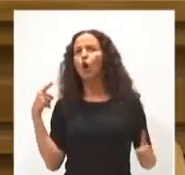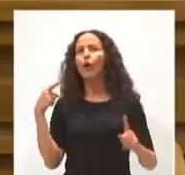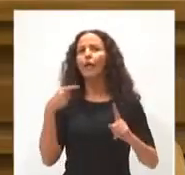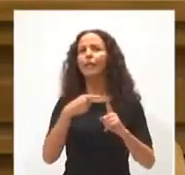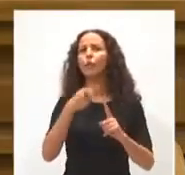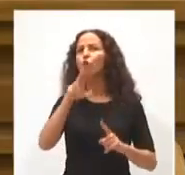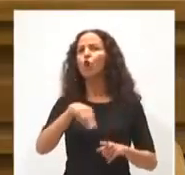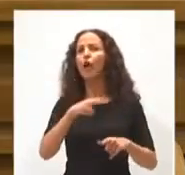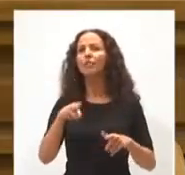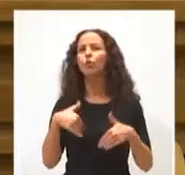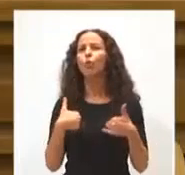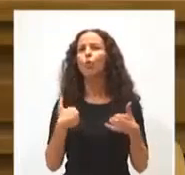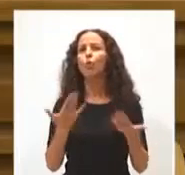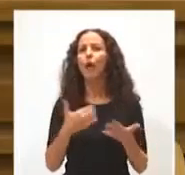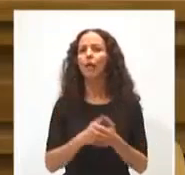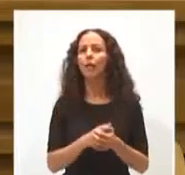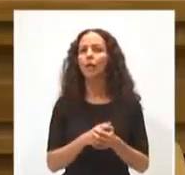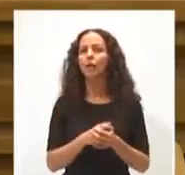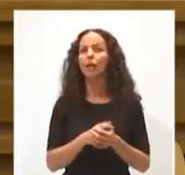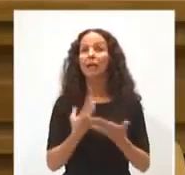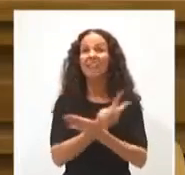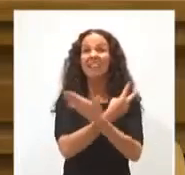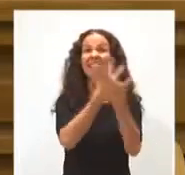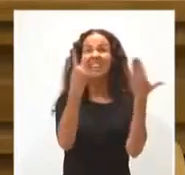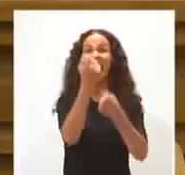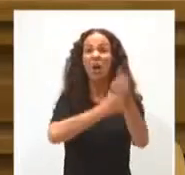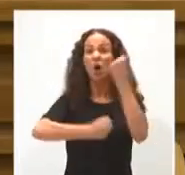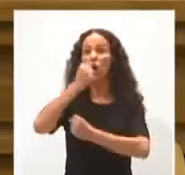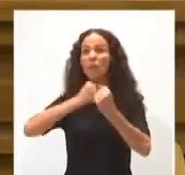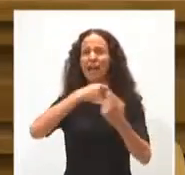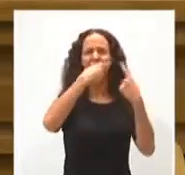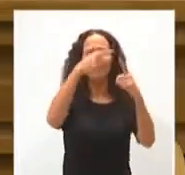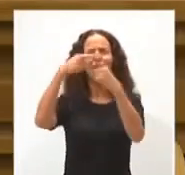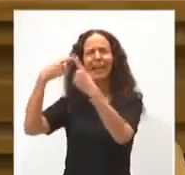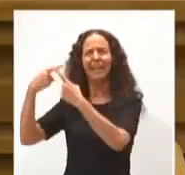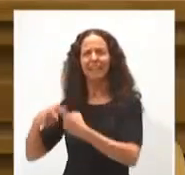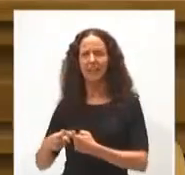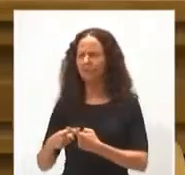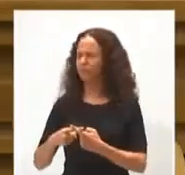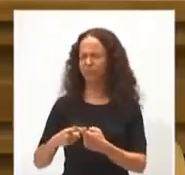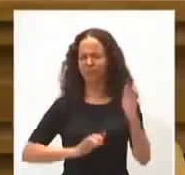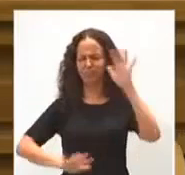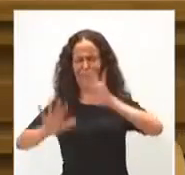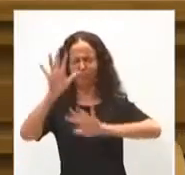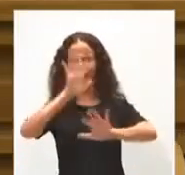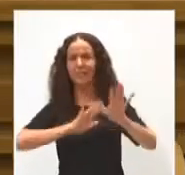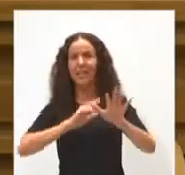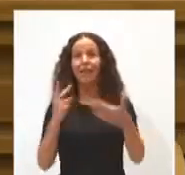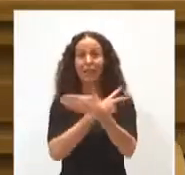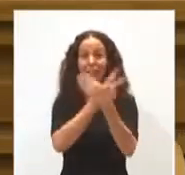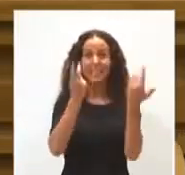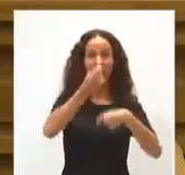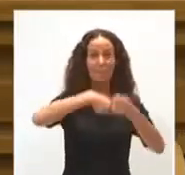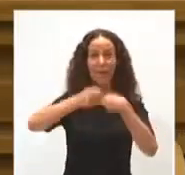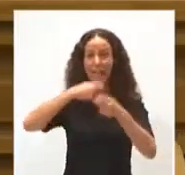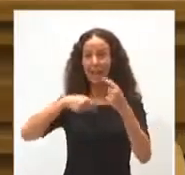es para hacer 17 economías distintas que le vuelvan loco a los empresarios para hacer 17 mercados diferentes al revés estamos